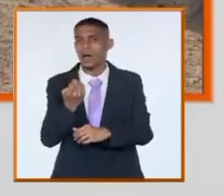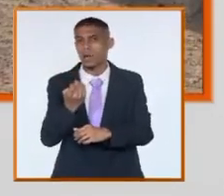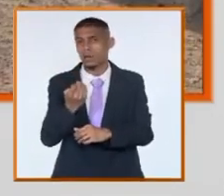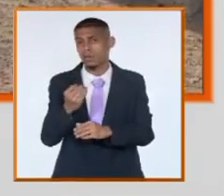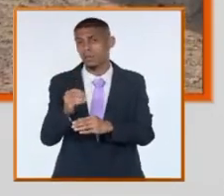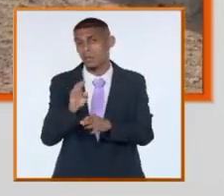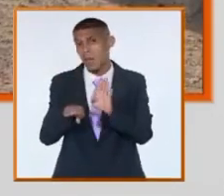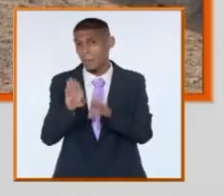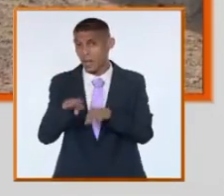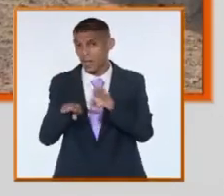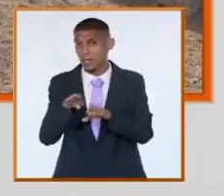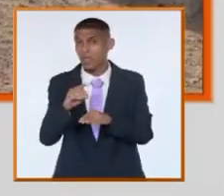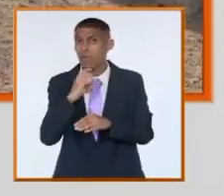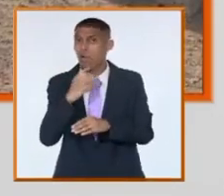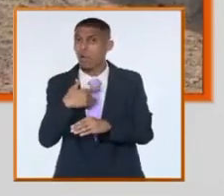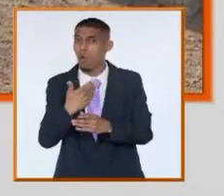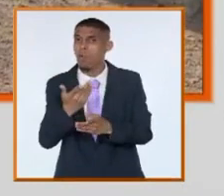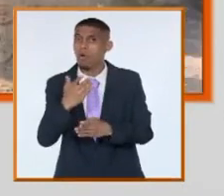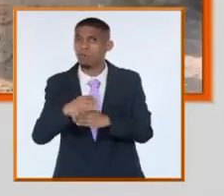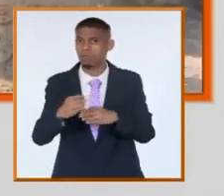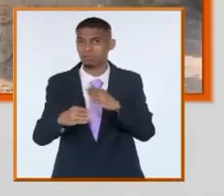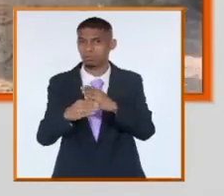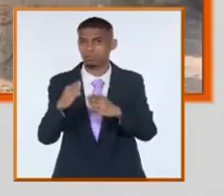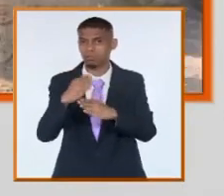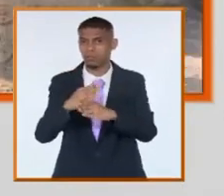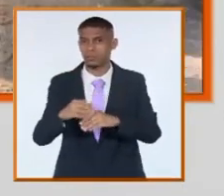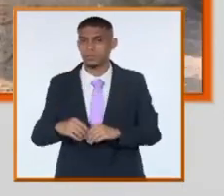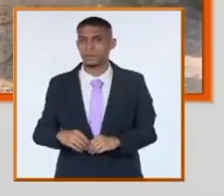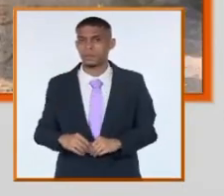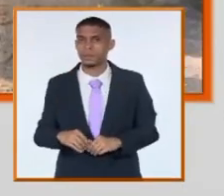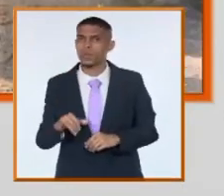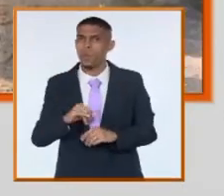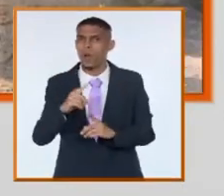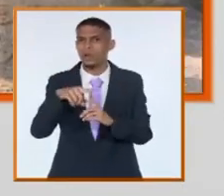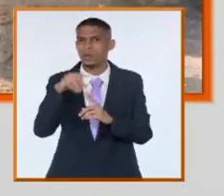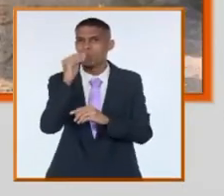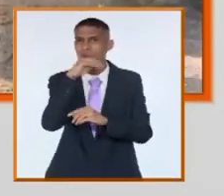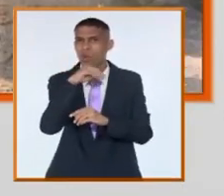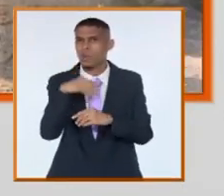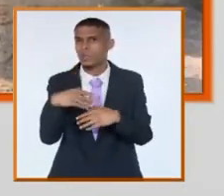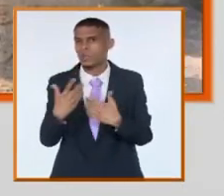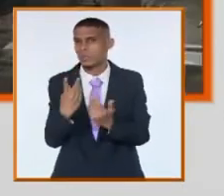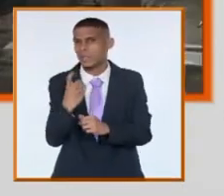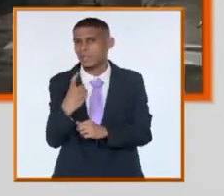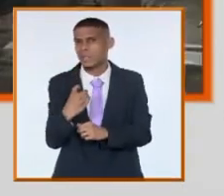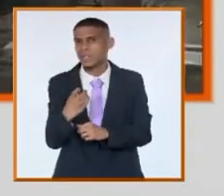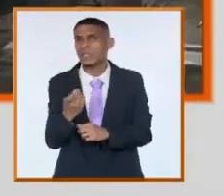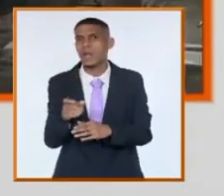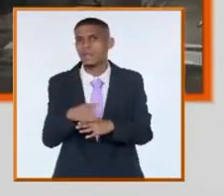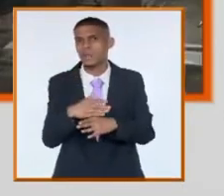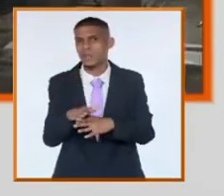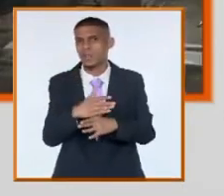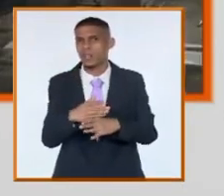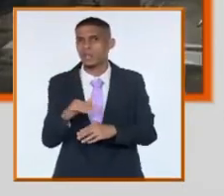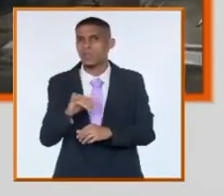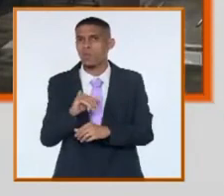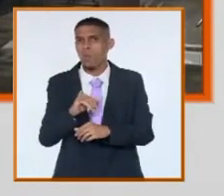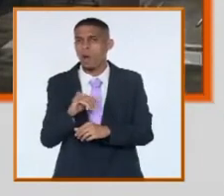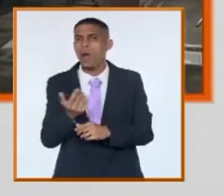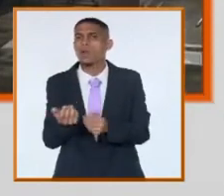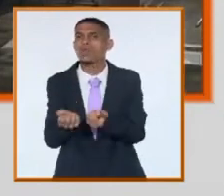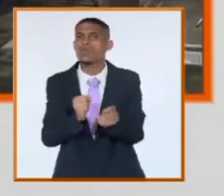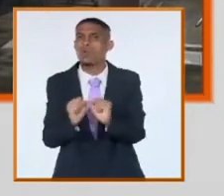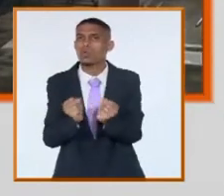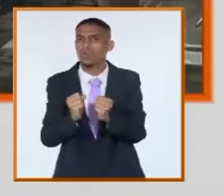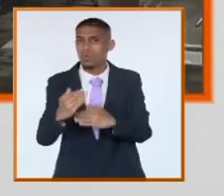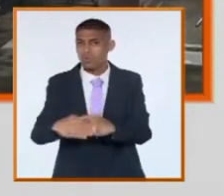labores que va a realizar ese equipo equipamiento tecnológico para la producción de materiales de construcción y la rectoría técnica y el control